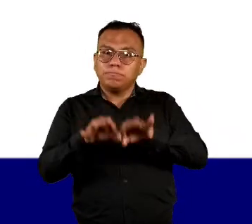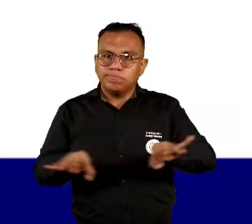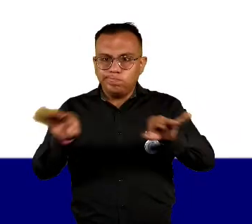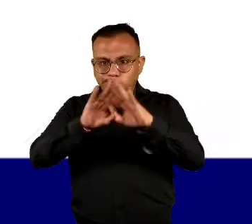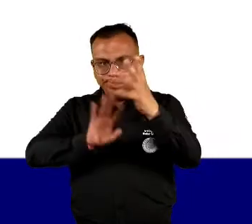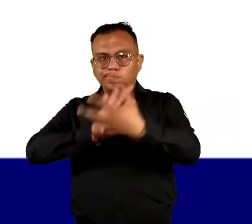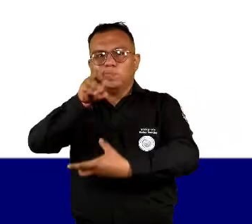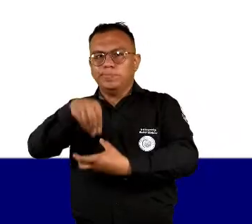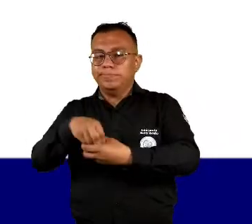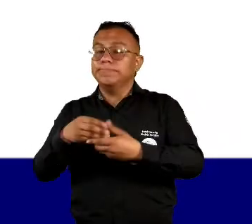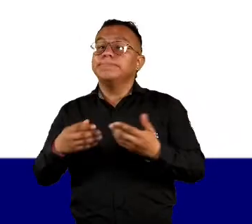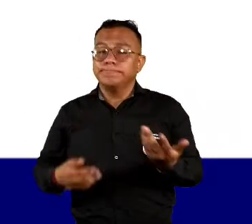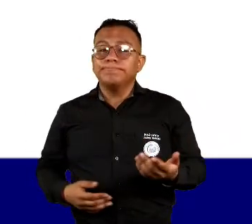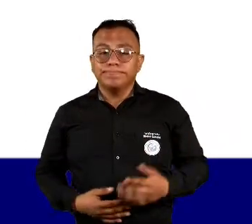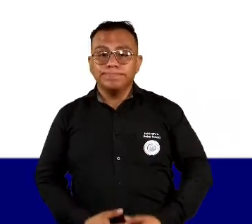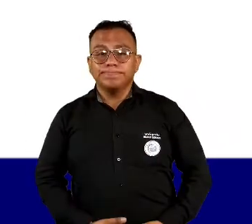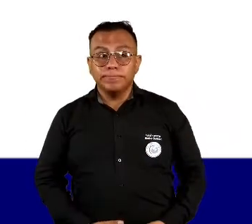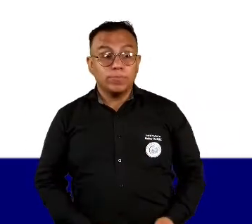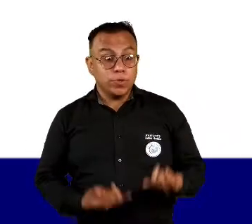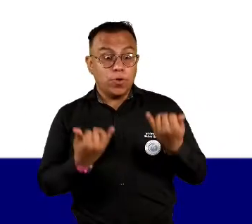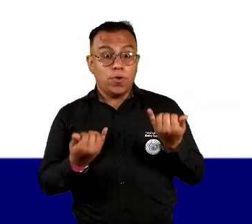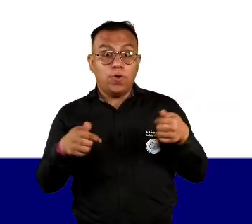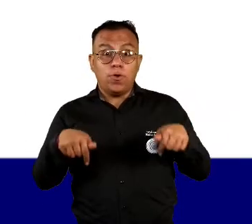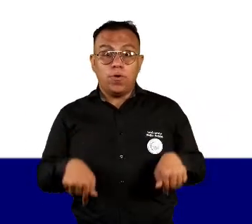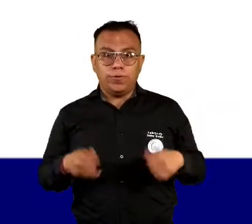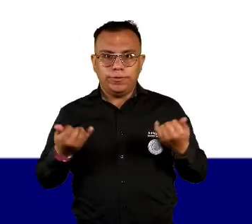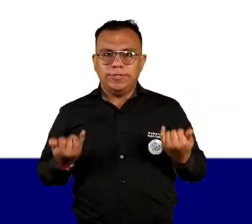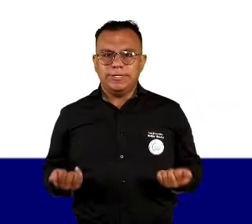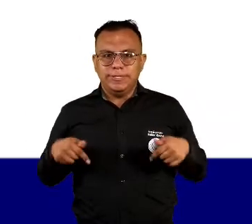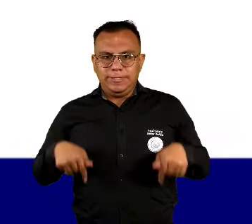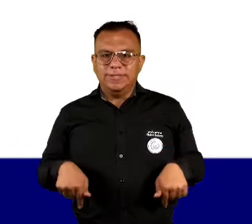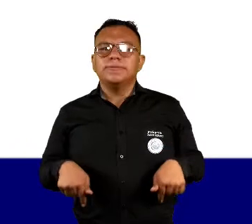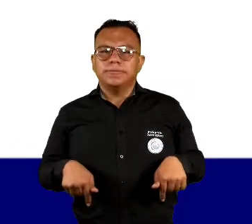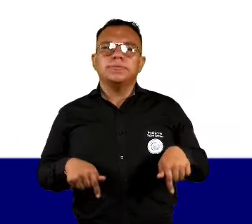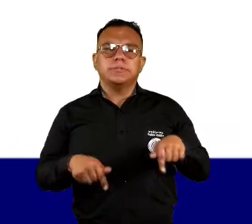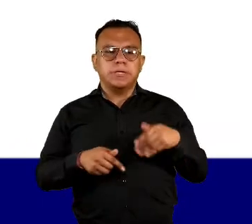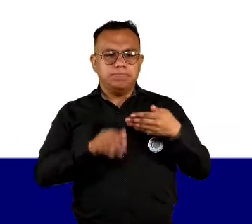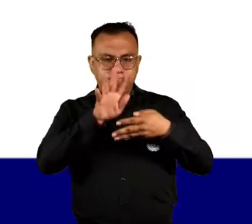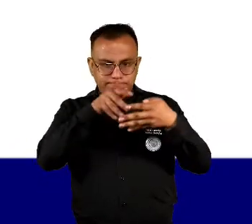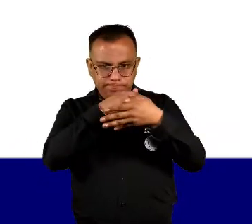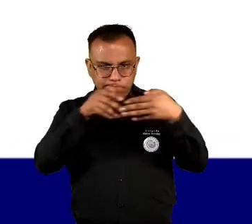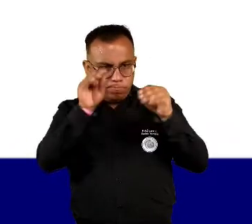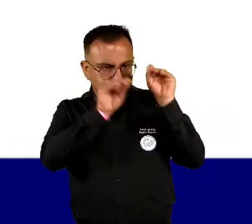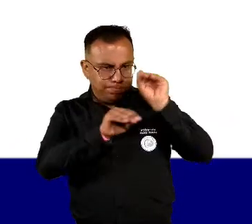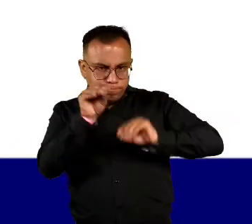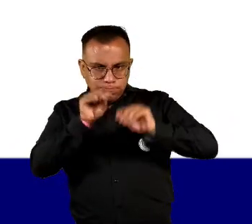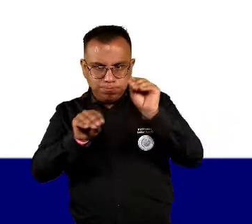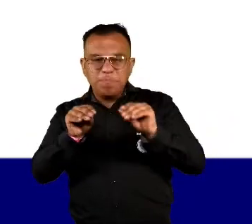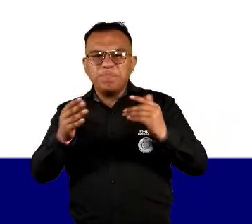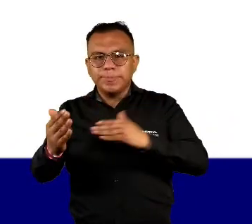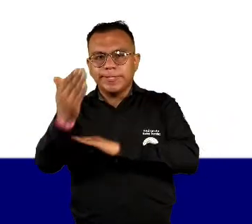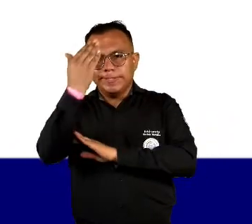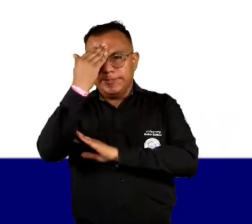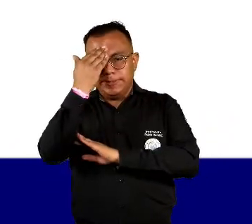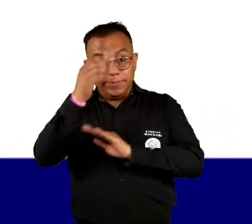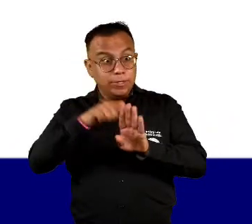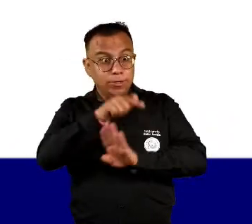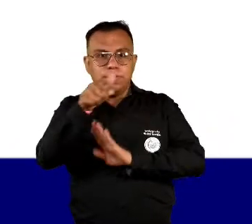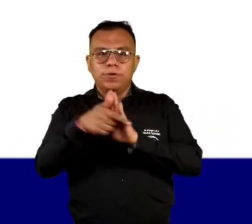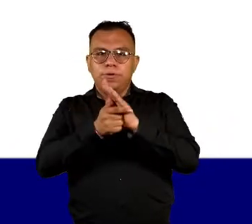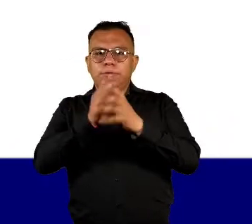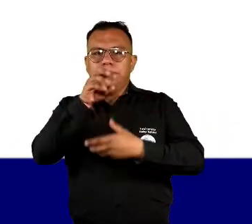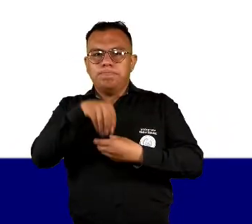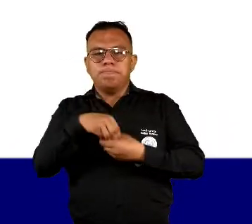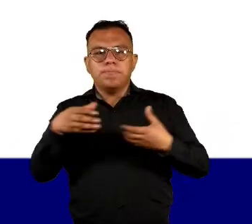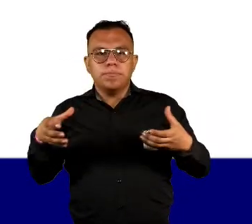Y si hoy en día tenemos métricas gratuitas de saber el tamaño de la industria todos hablan